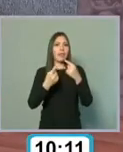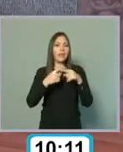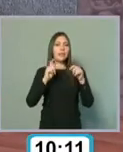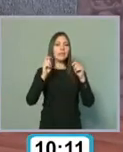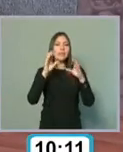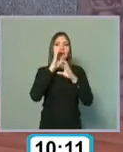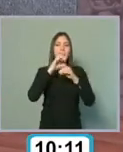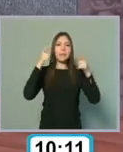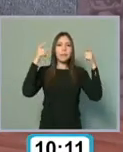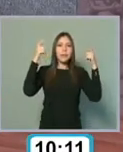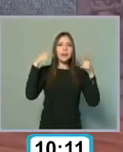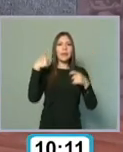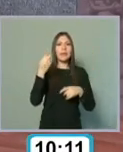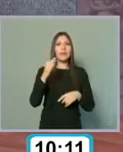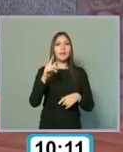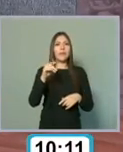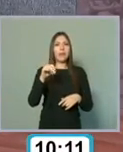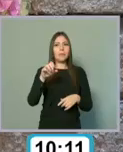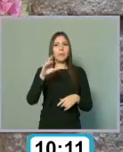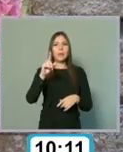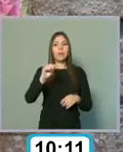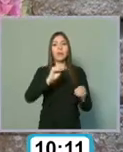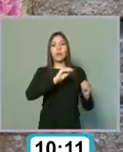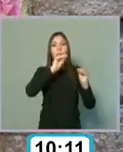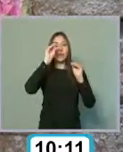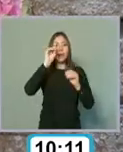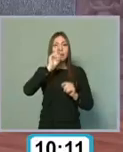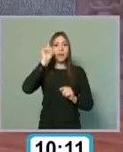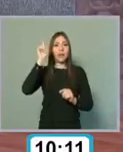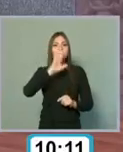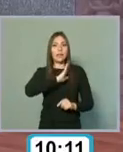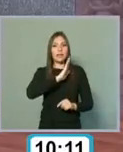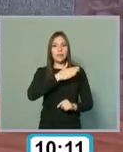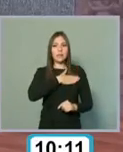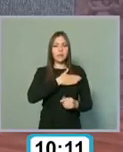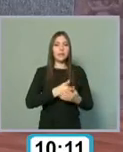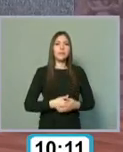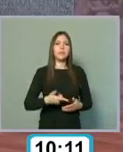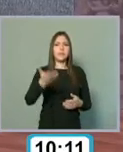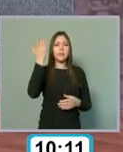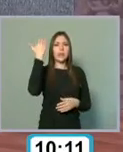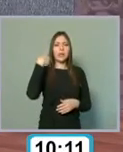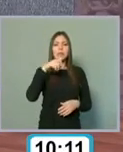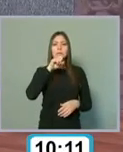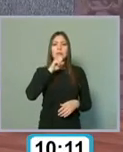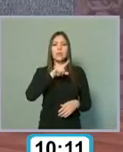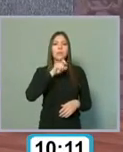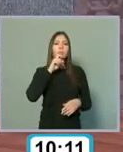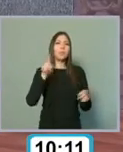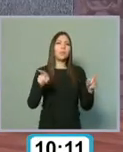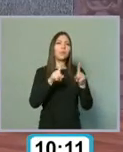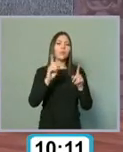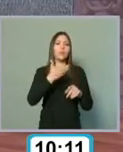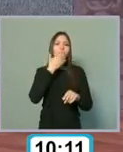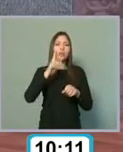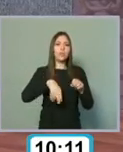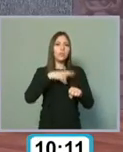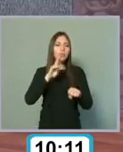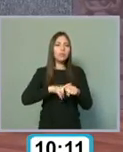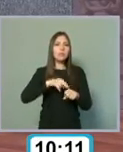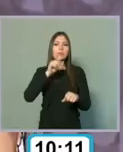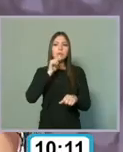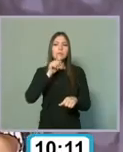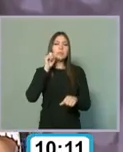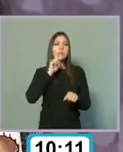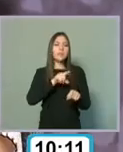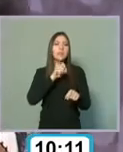yo, mira, me dediqué a la Porque fuiste música. a España también. Sí, me dediqué a la música tradicional desde siempre, Ajá. a la interpretación,